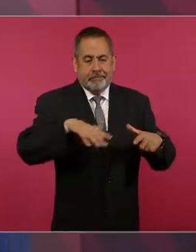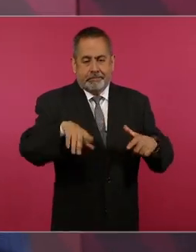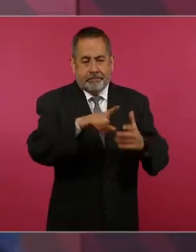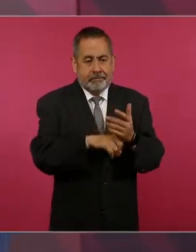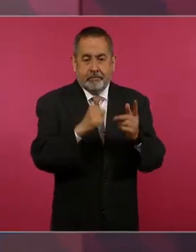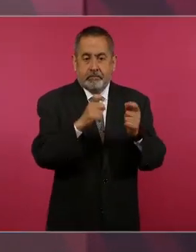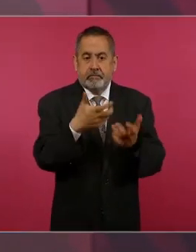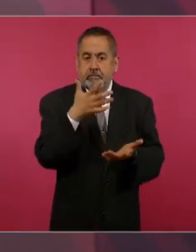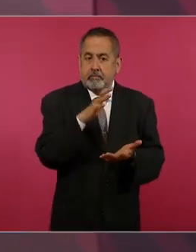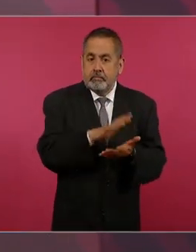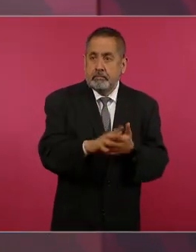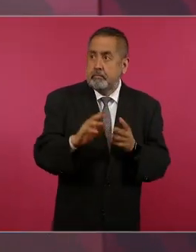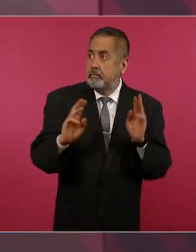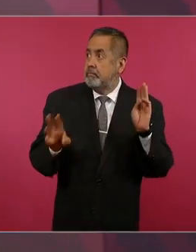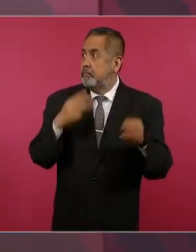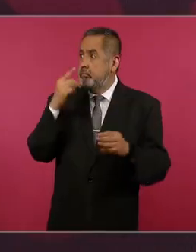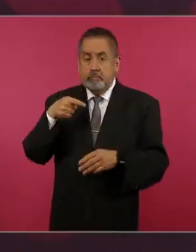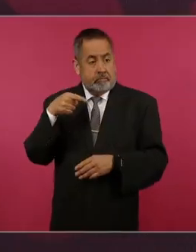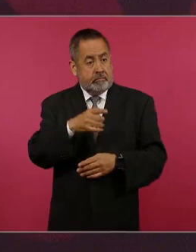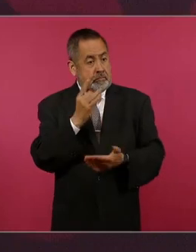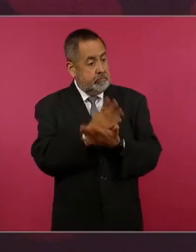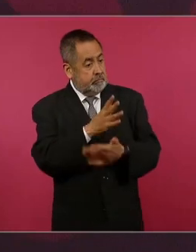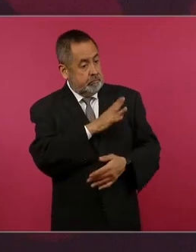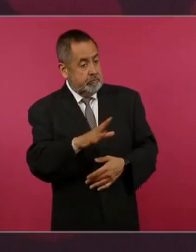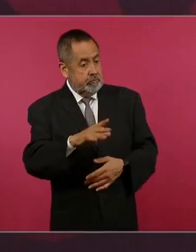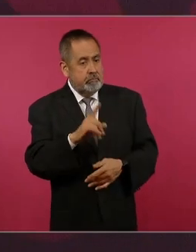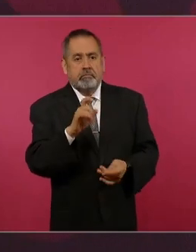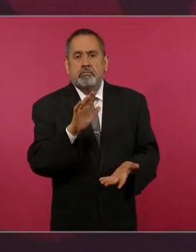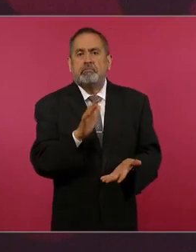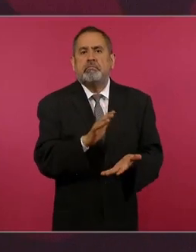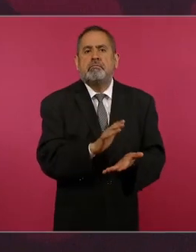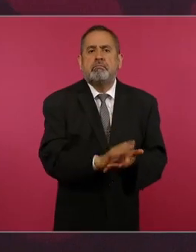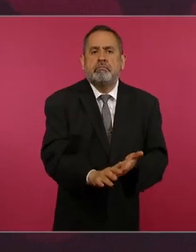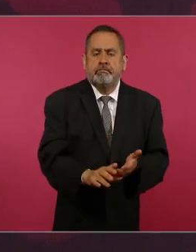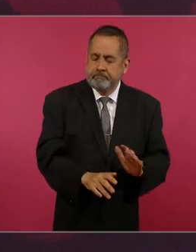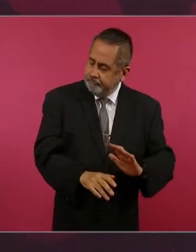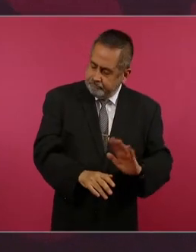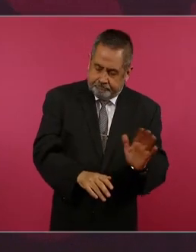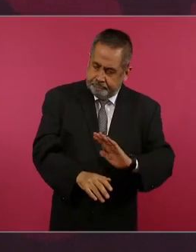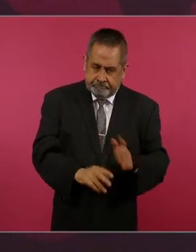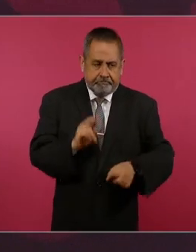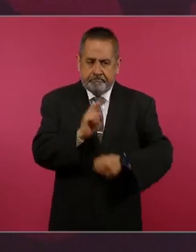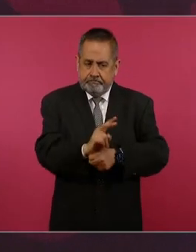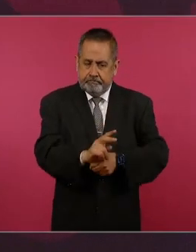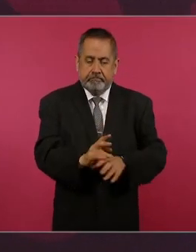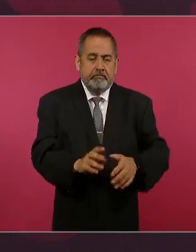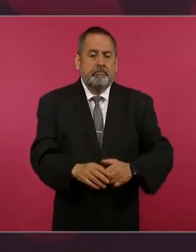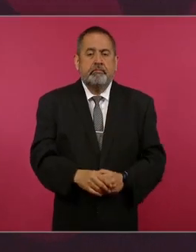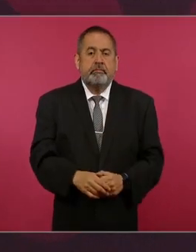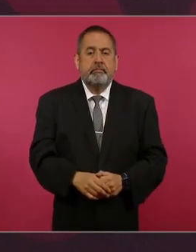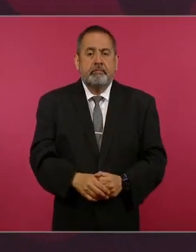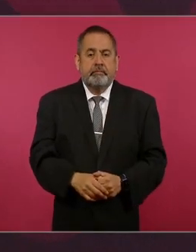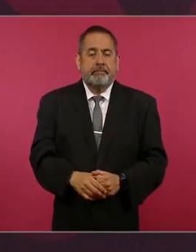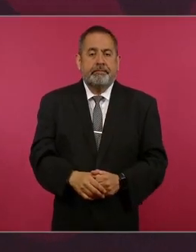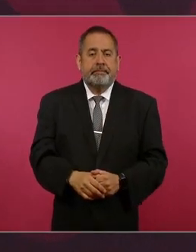son únicas en el mundo, que se